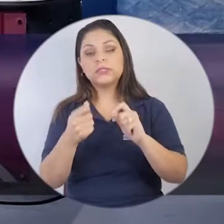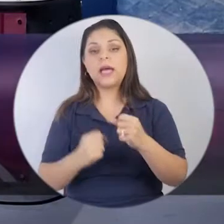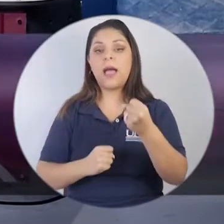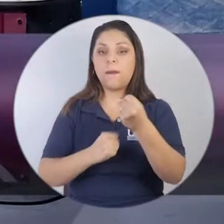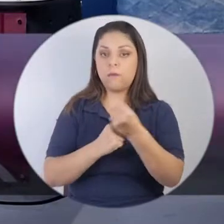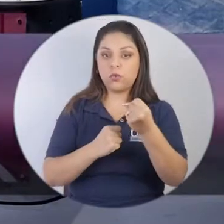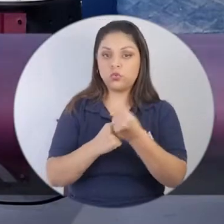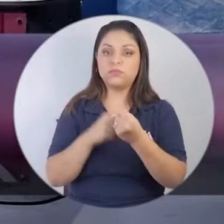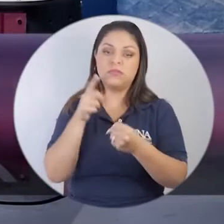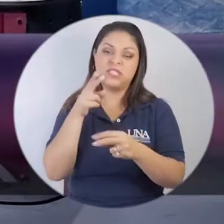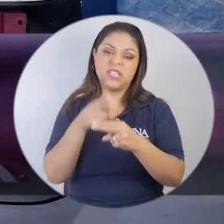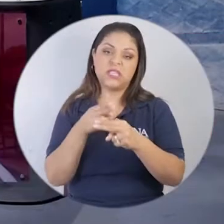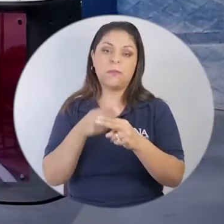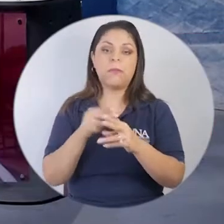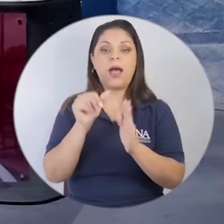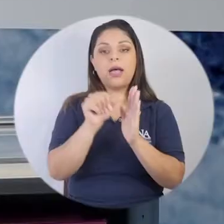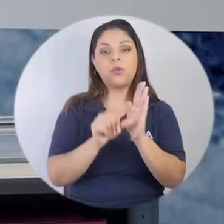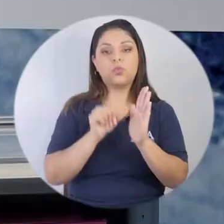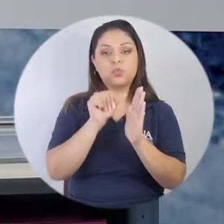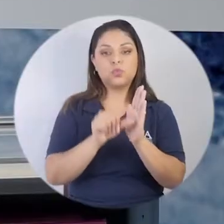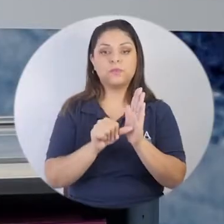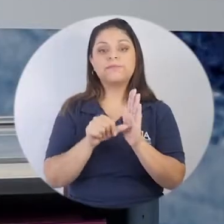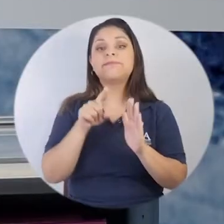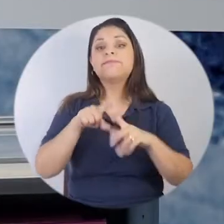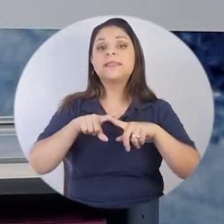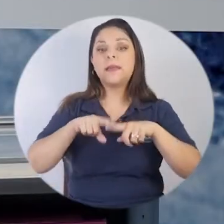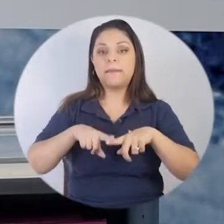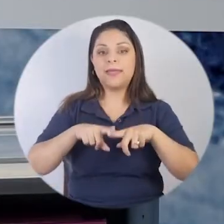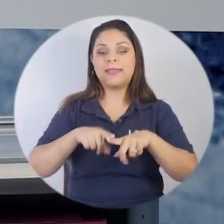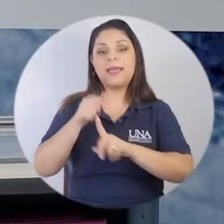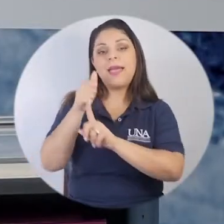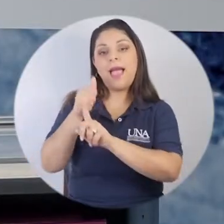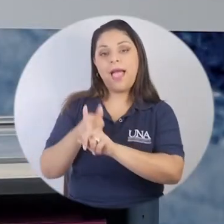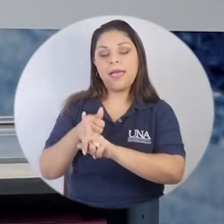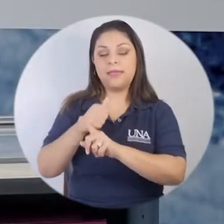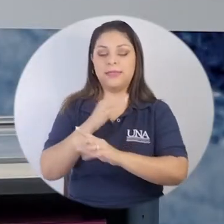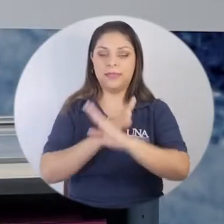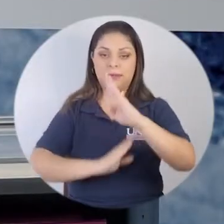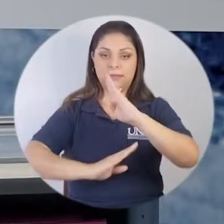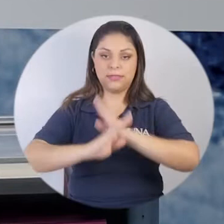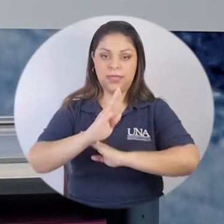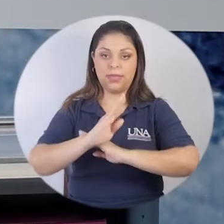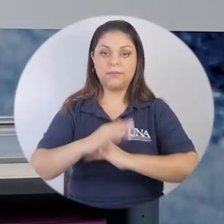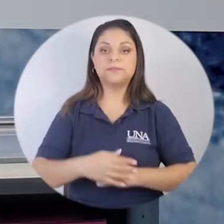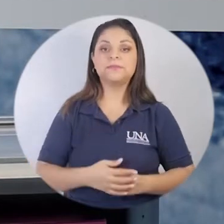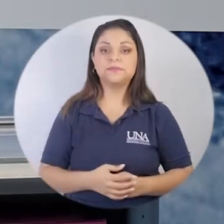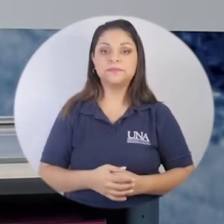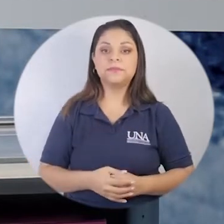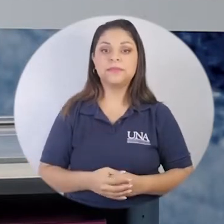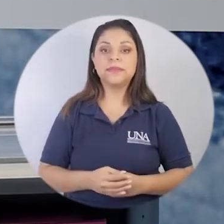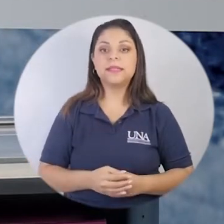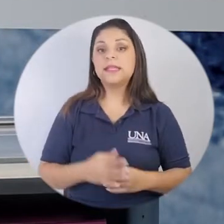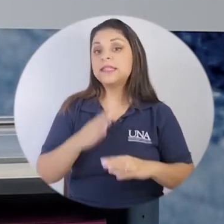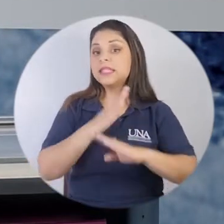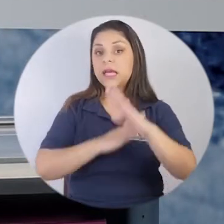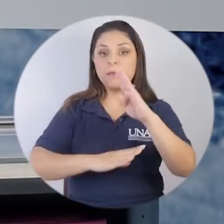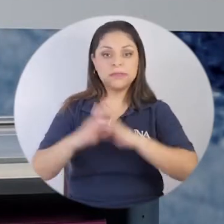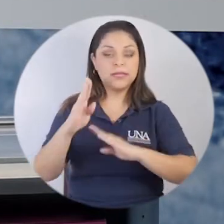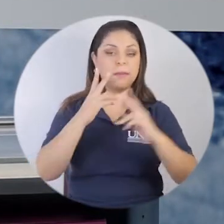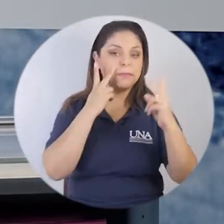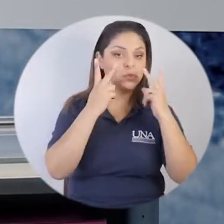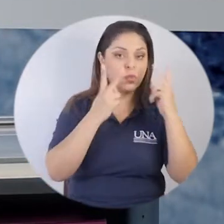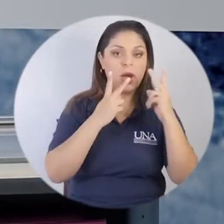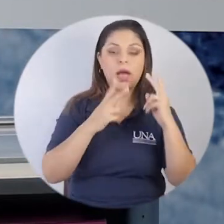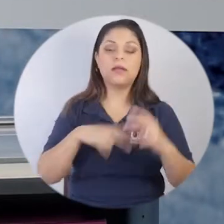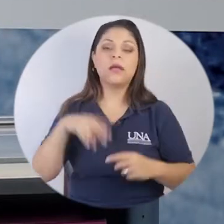ajustes y los apoyos, que se conoce como adecuaciones, van a ir determinados por cada condición de discapacidad, ¿verdad? Se atiende desde la